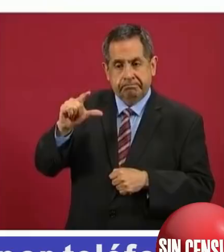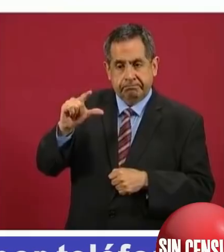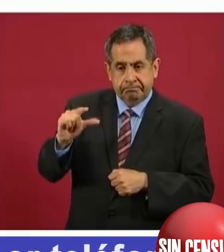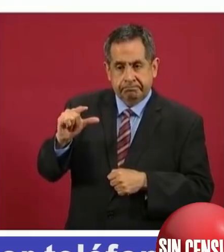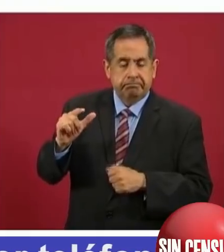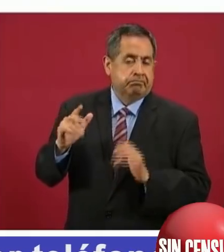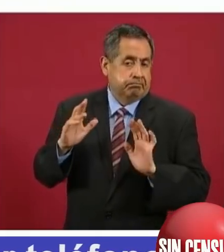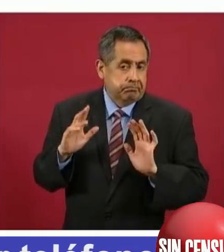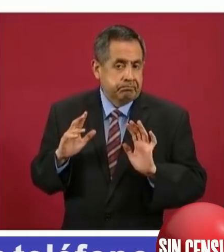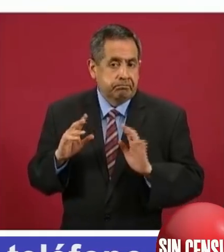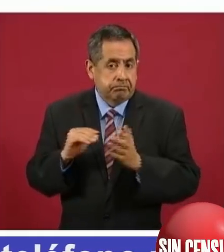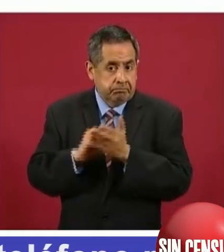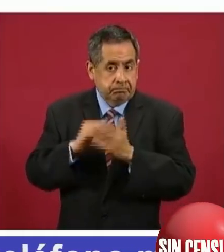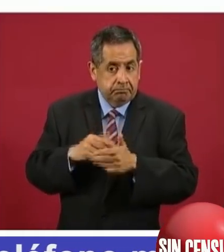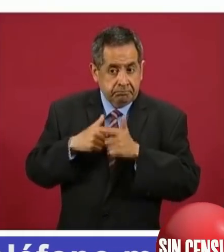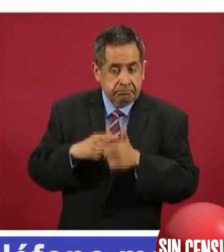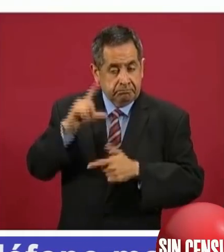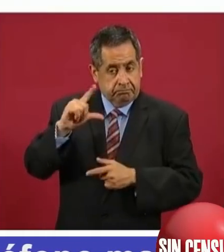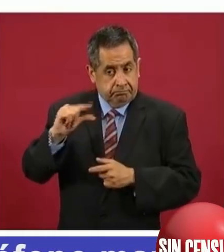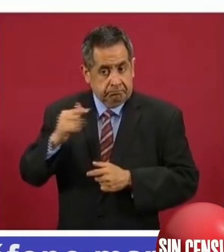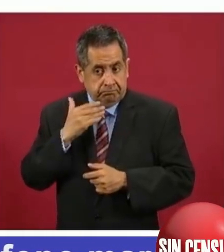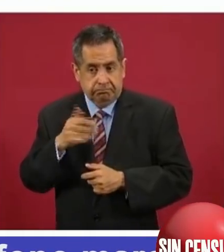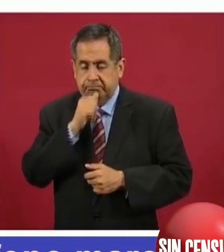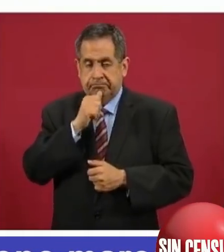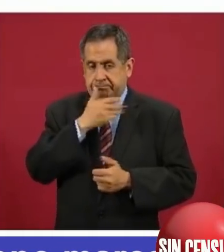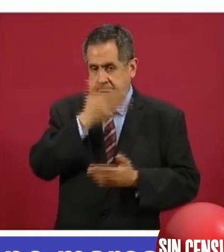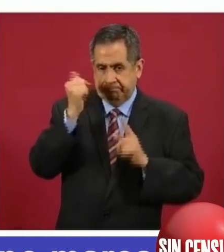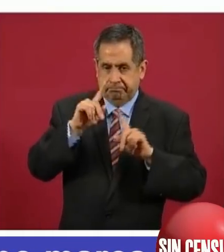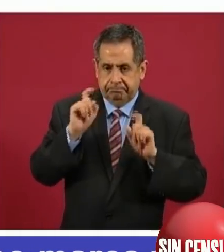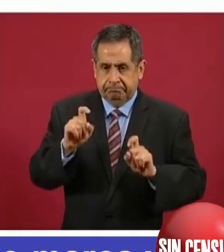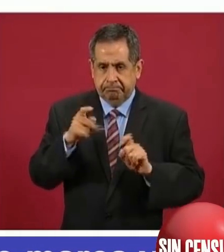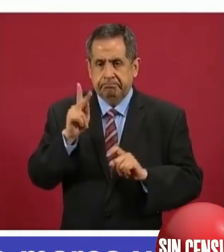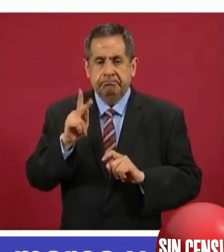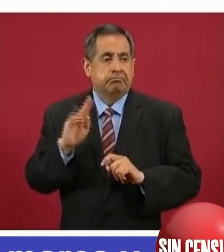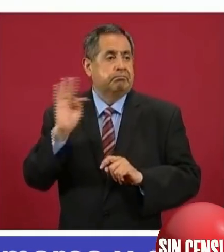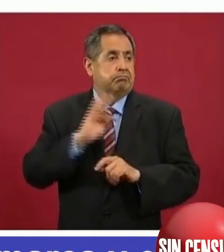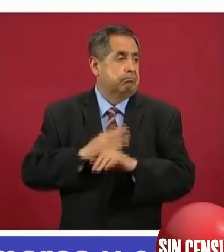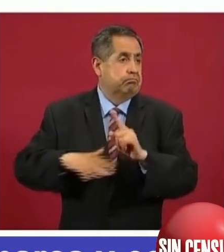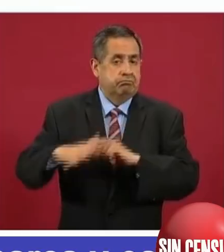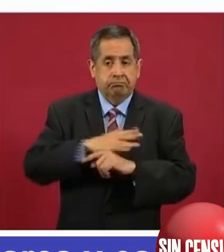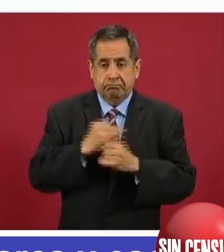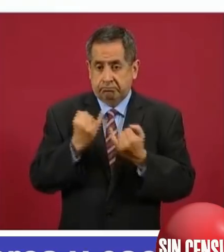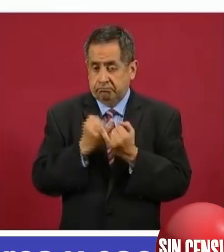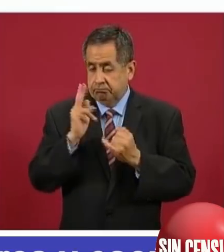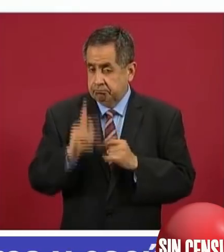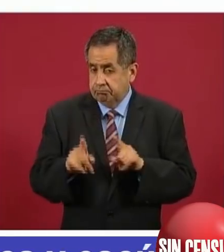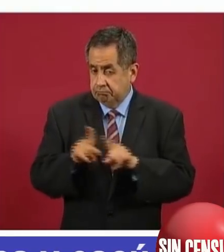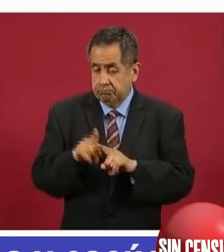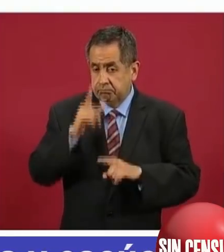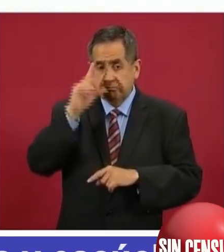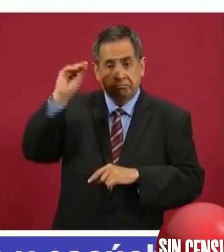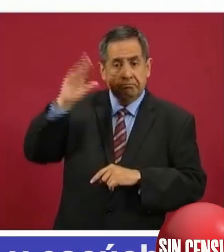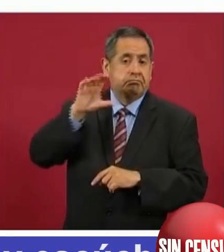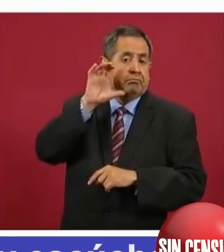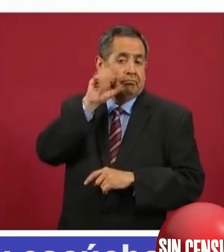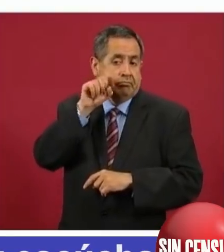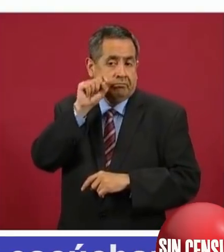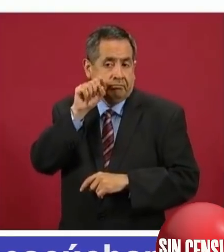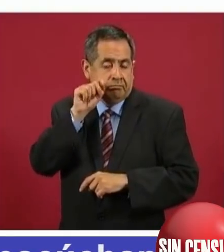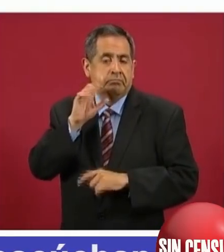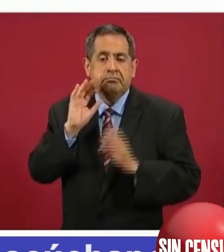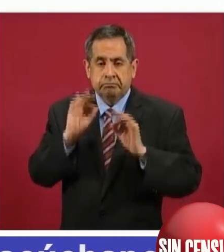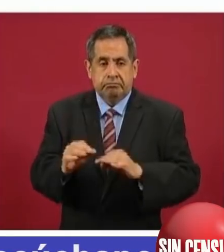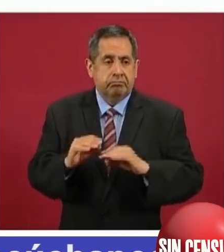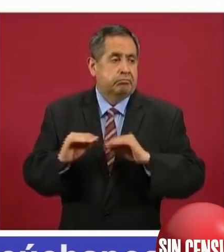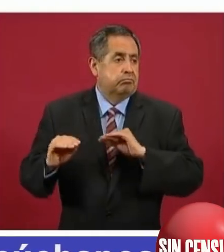Todavía no sabemos si va a ser sostenida, pero sí se mantienen las condiciones propias del semáforo naranja, es decir, reducción